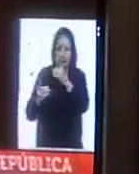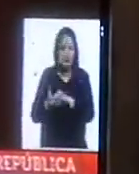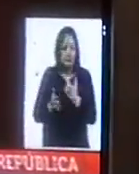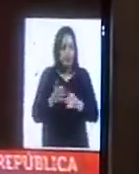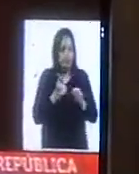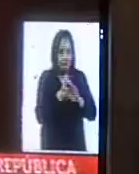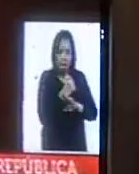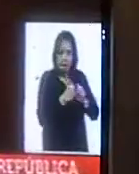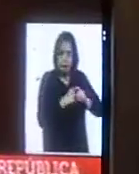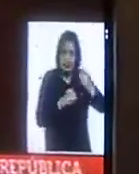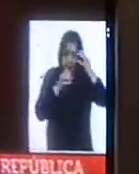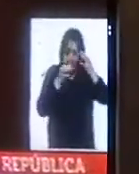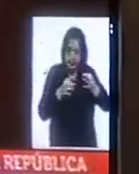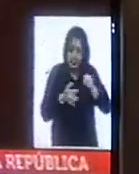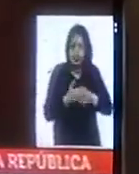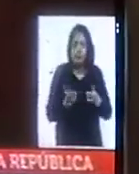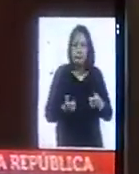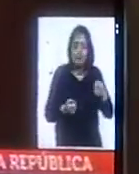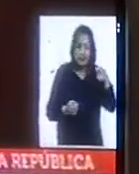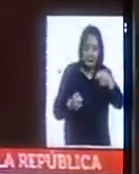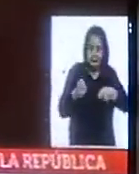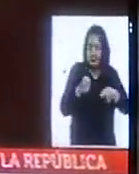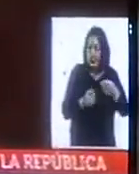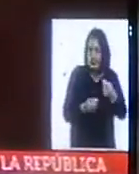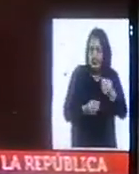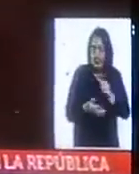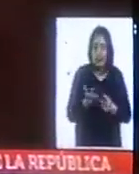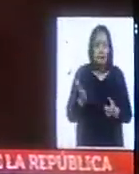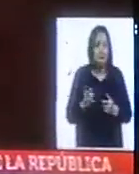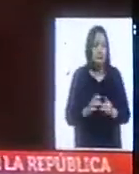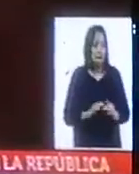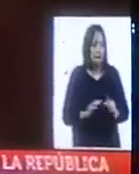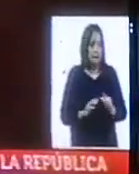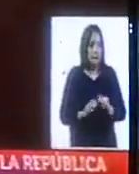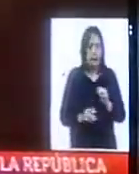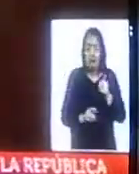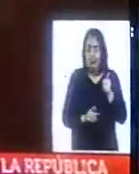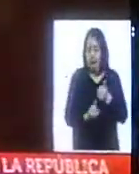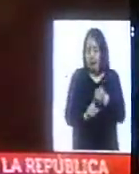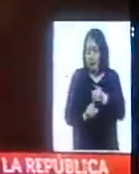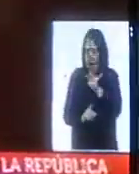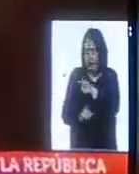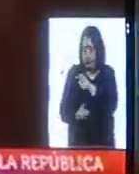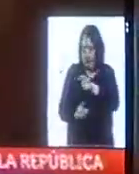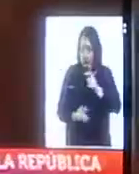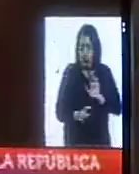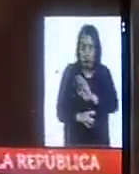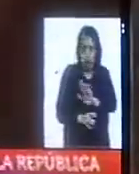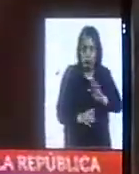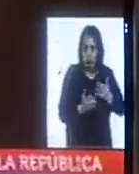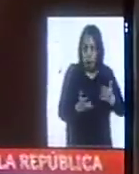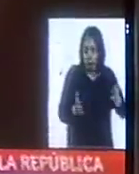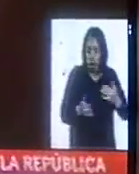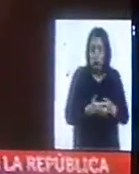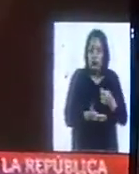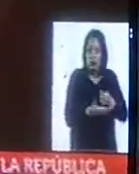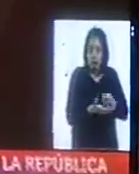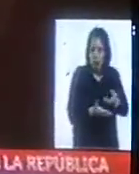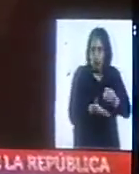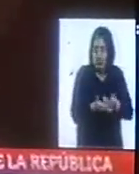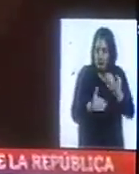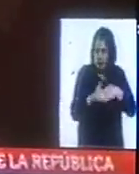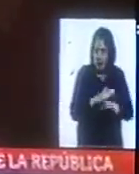las decisiones de inversión la propiedad de las personas obtenidas con esfuerzo y en el marco de la